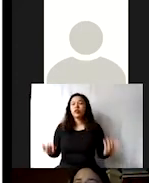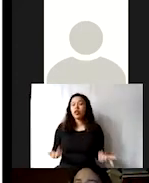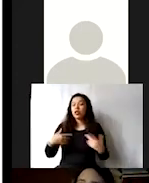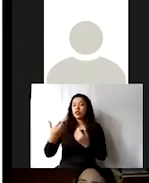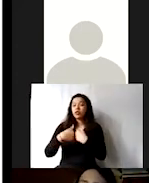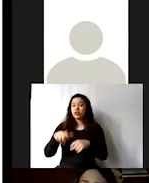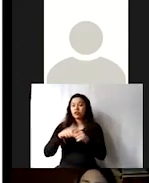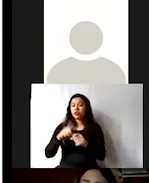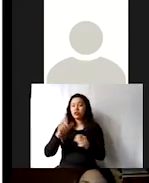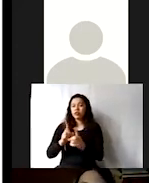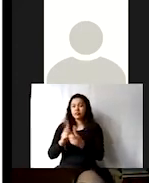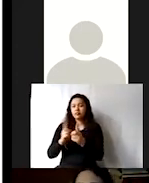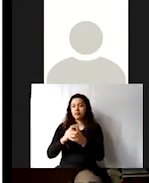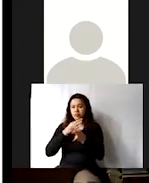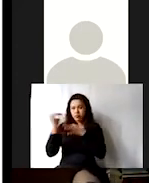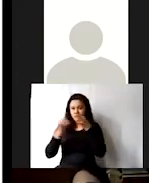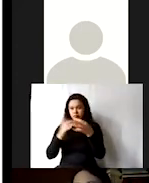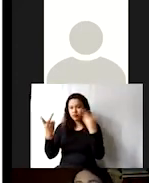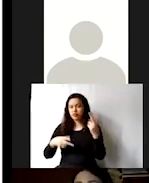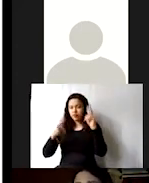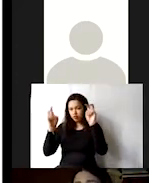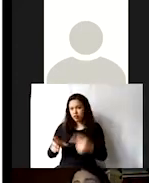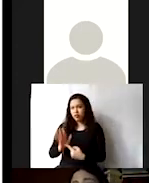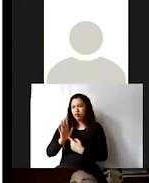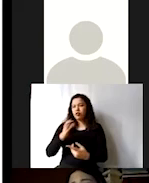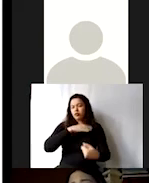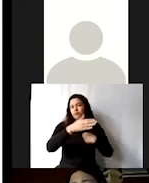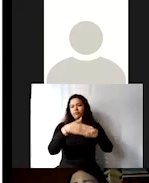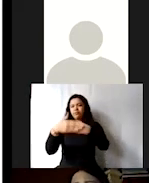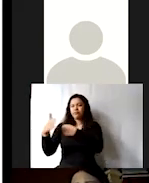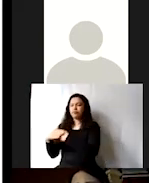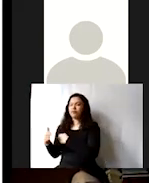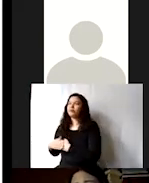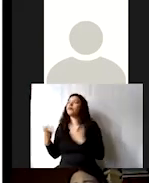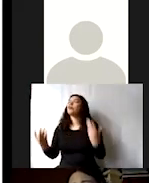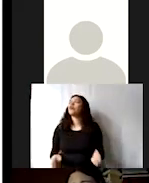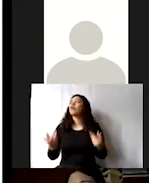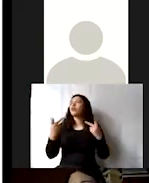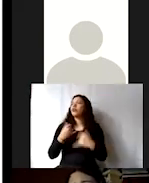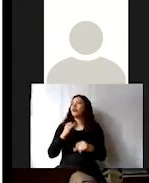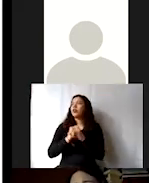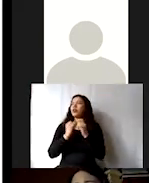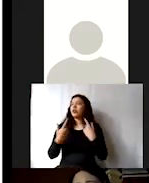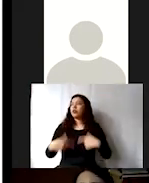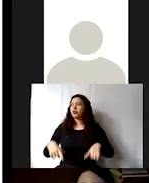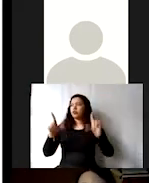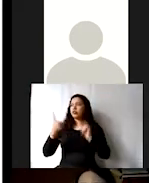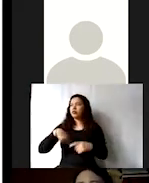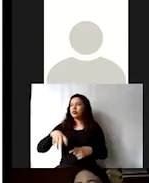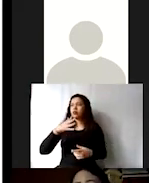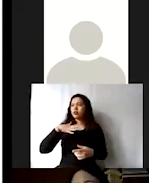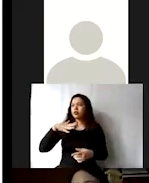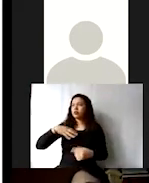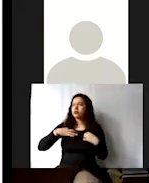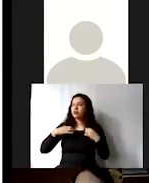al igual que les mostré este tema de las convocatorias o las plataformas en las que ustedes pueden buscar voluntarios